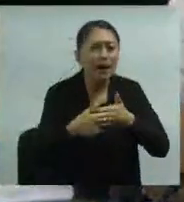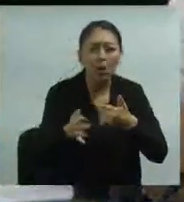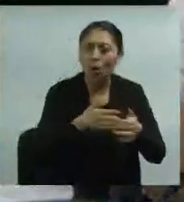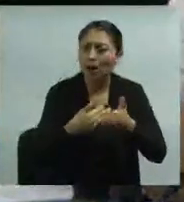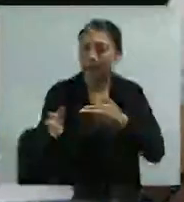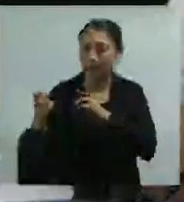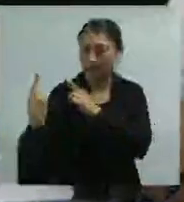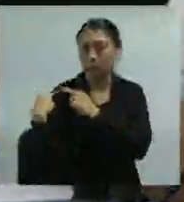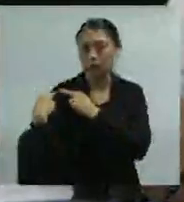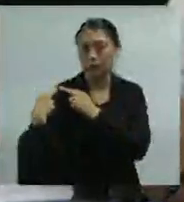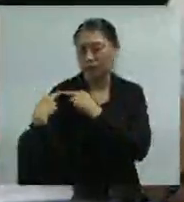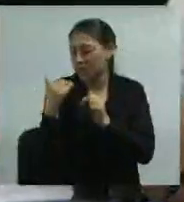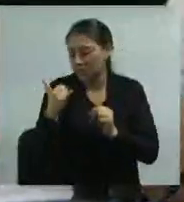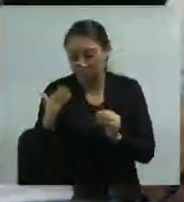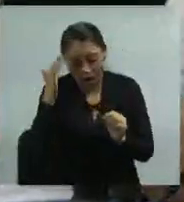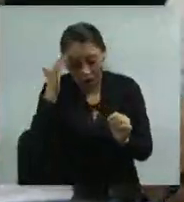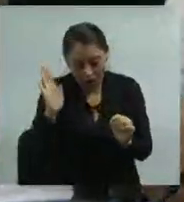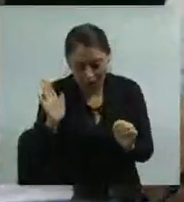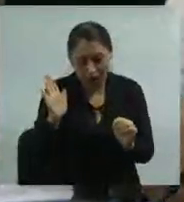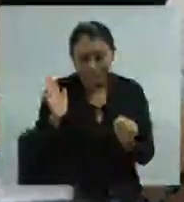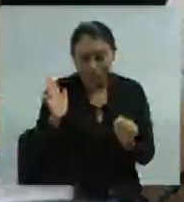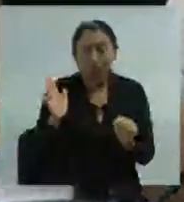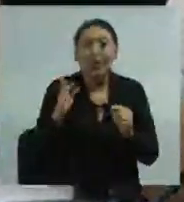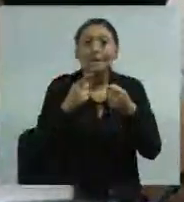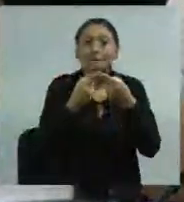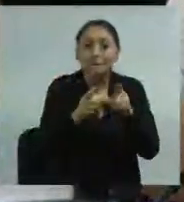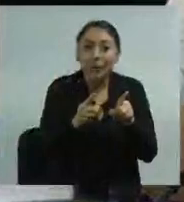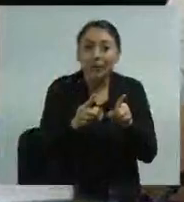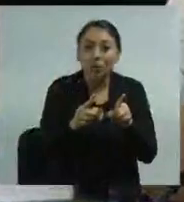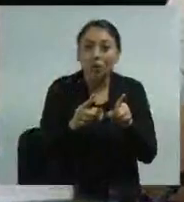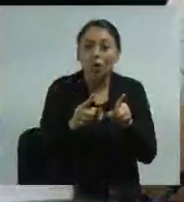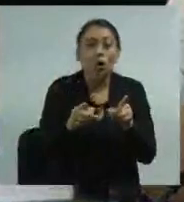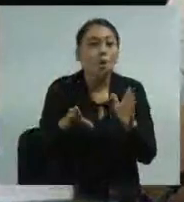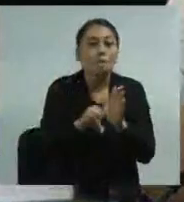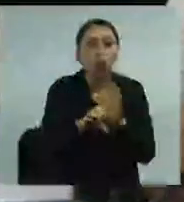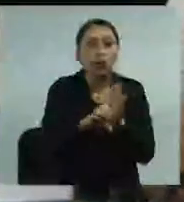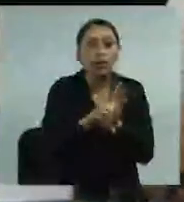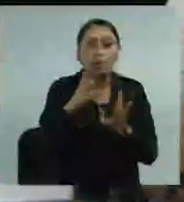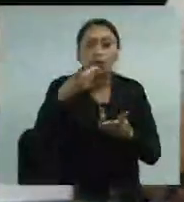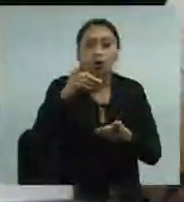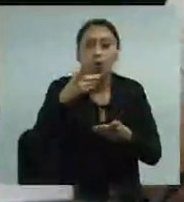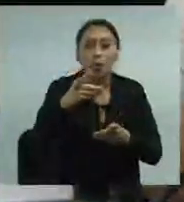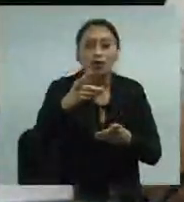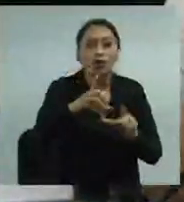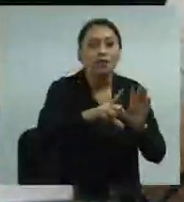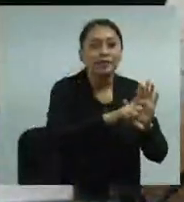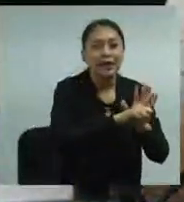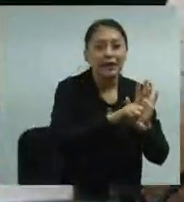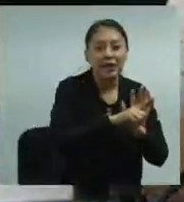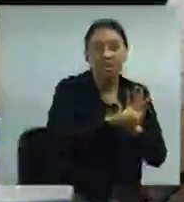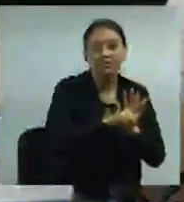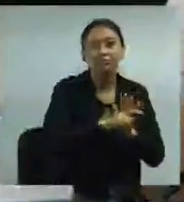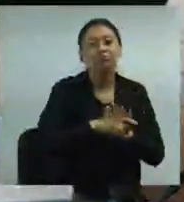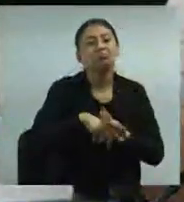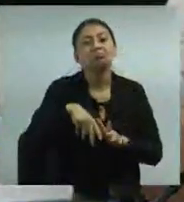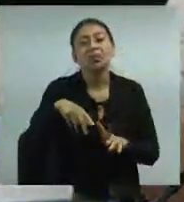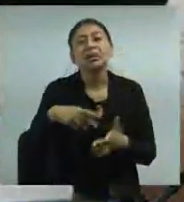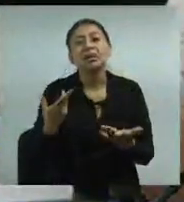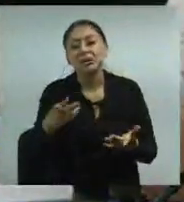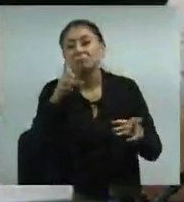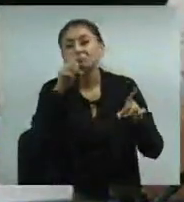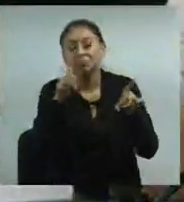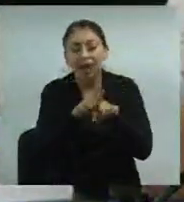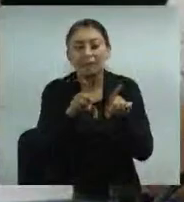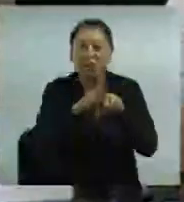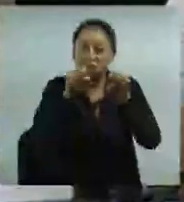es que muchas veces esas tablas de gradación, aunque las dejáramos en ley, pueden llegar a ser manipulables, como ha sucedido en diferentes procesos